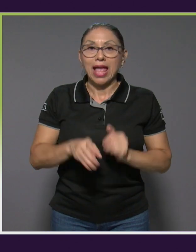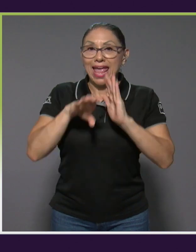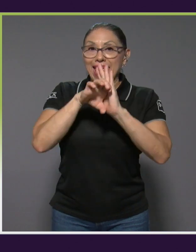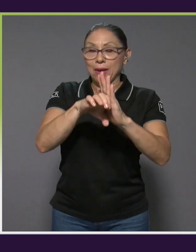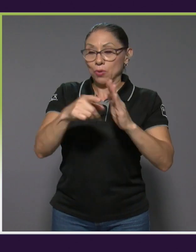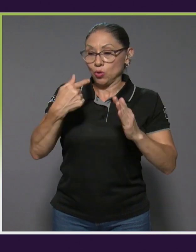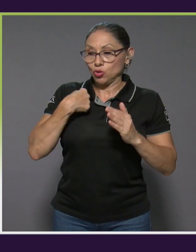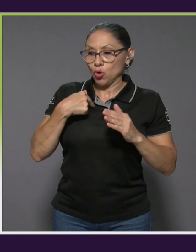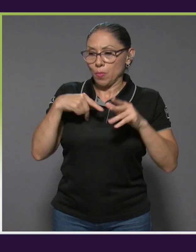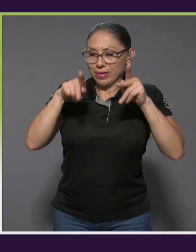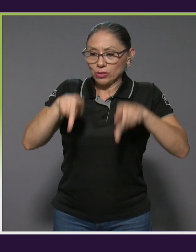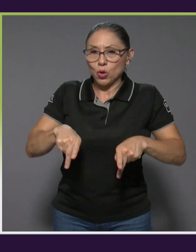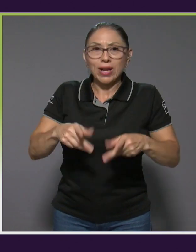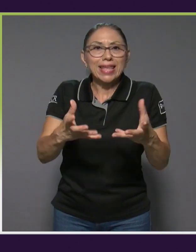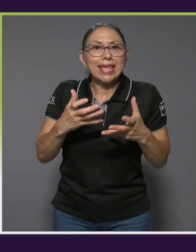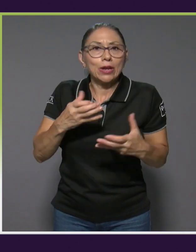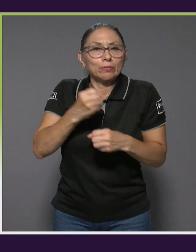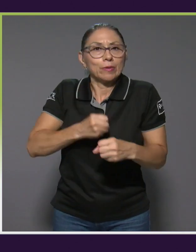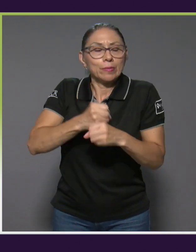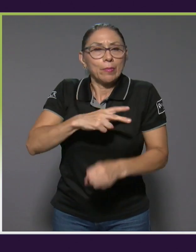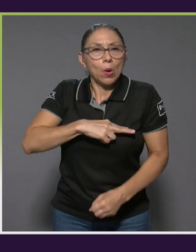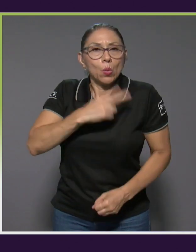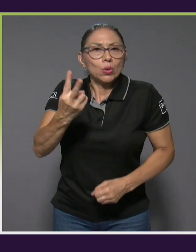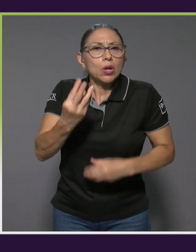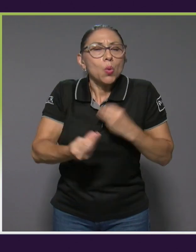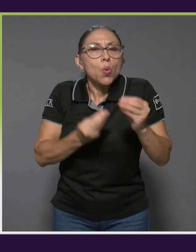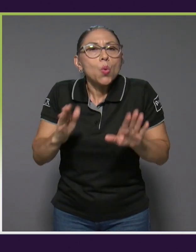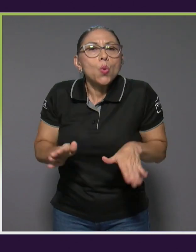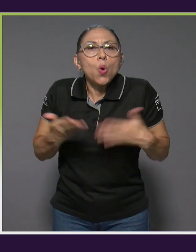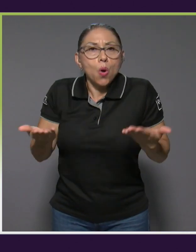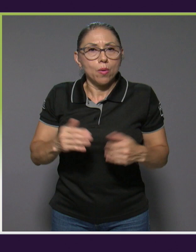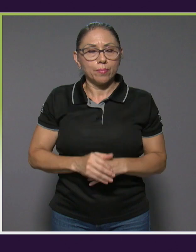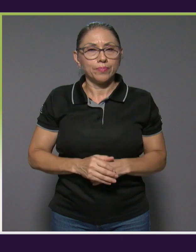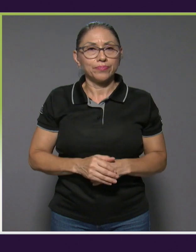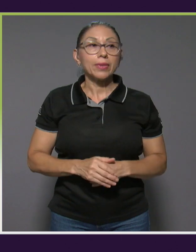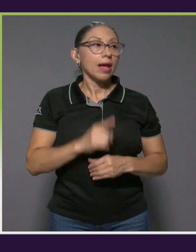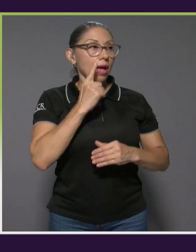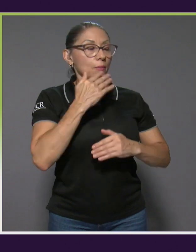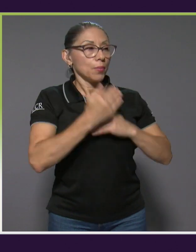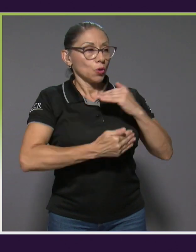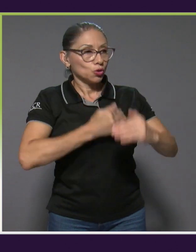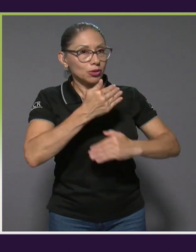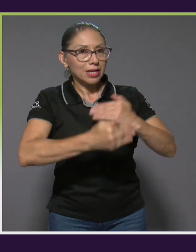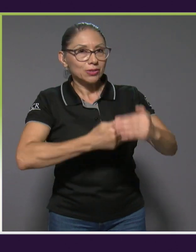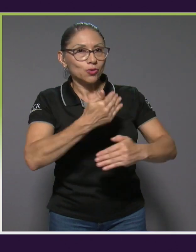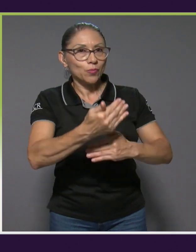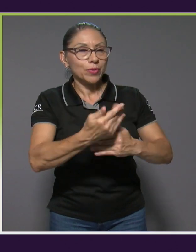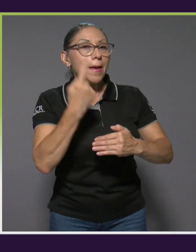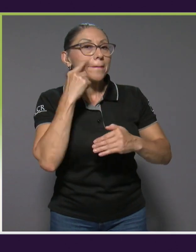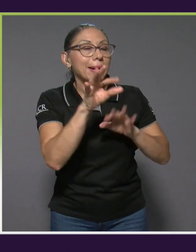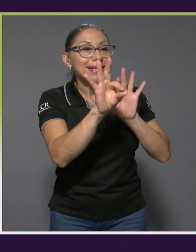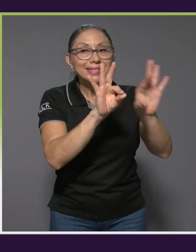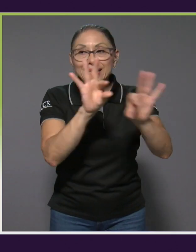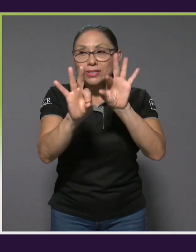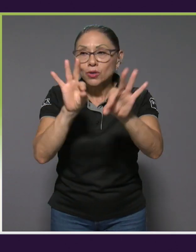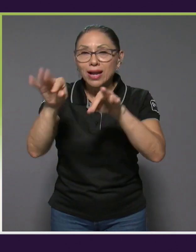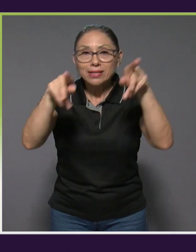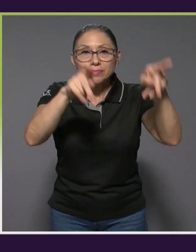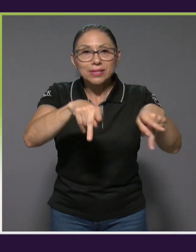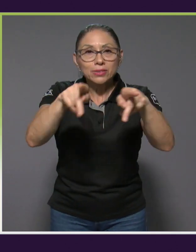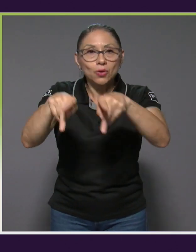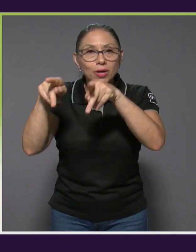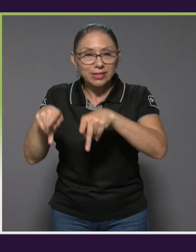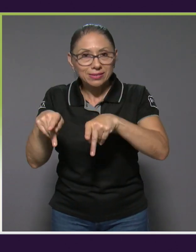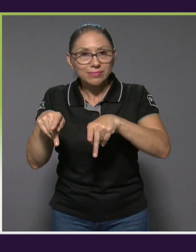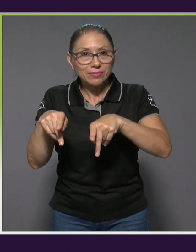persona voluntaria para trabajar? Hay todo un proceso que se hace para seleccionar a las personas que se consideren